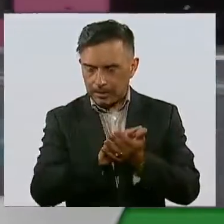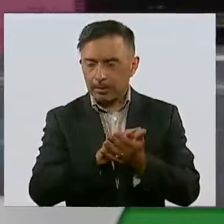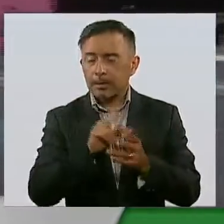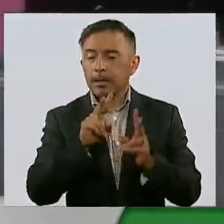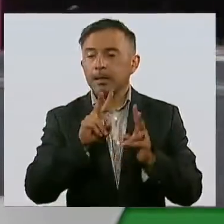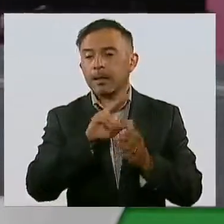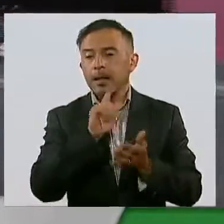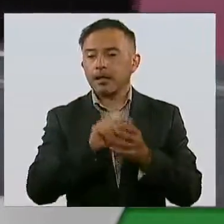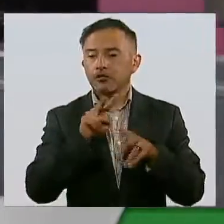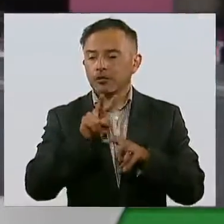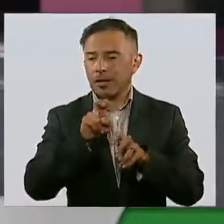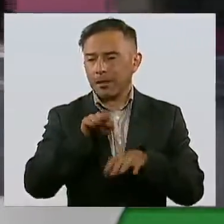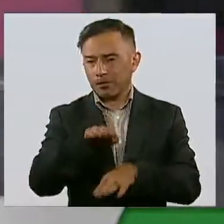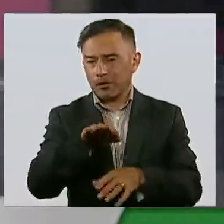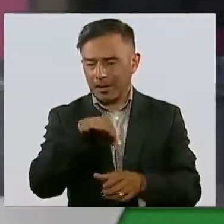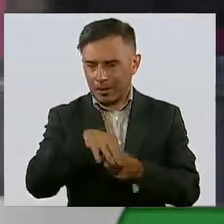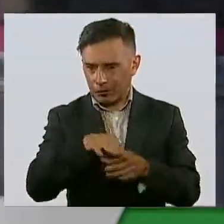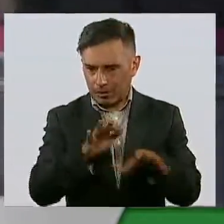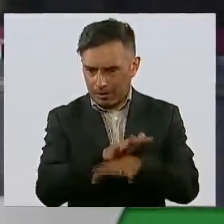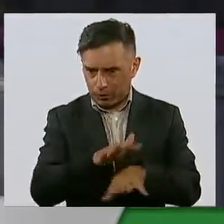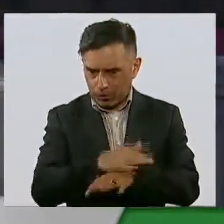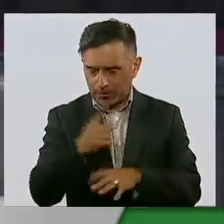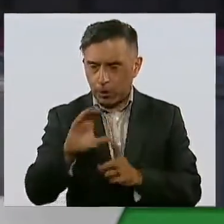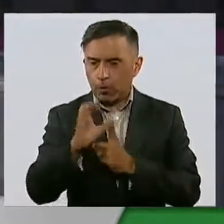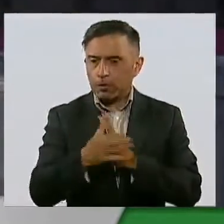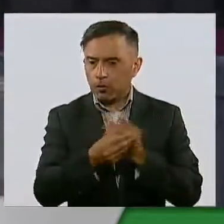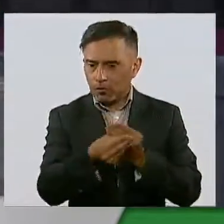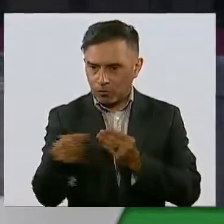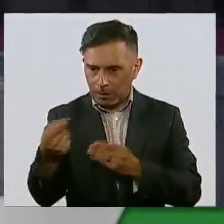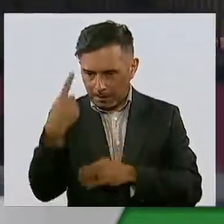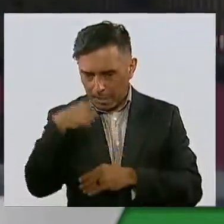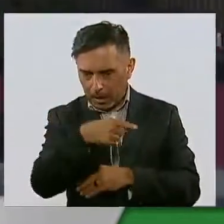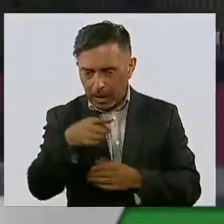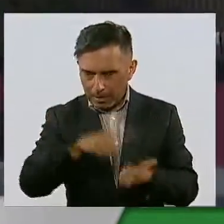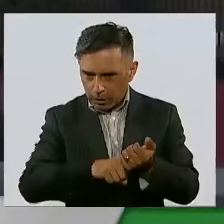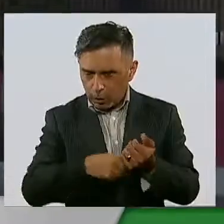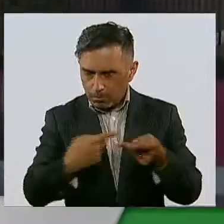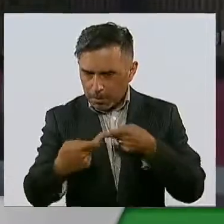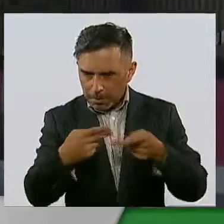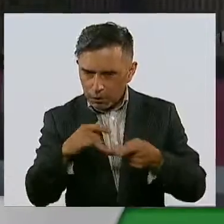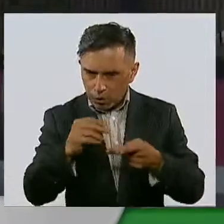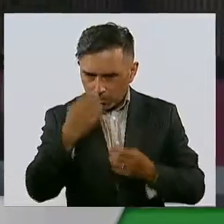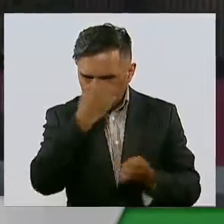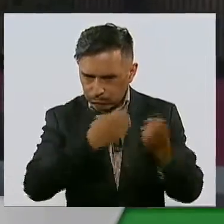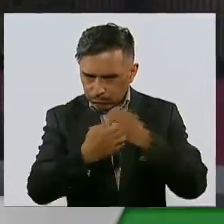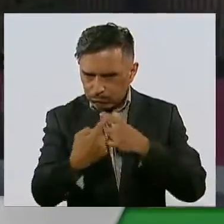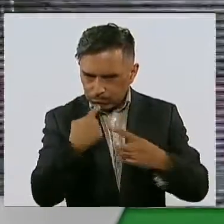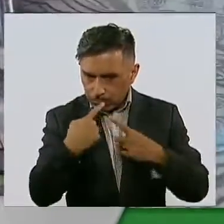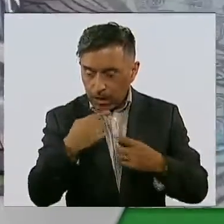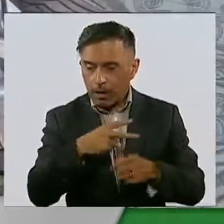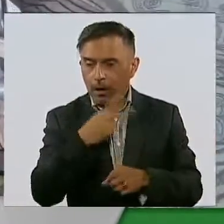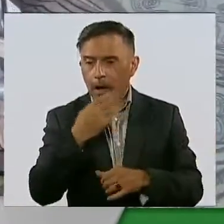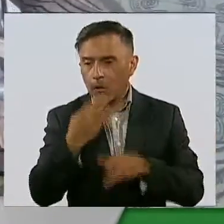será enviada a comisiones, esto con el fin de que sea dictaminada, analizada y votada. Así lo dijo.